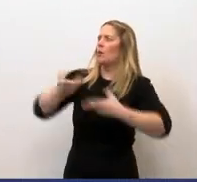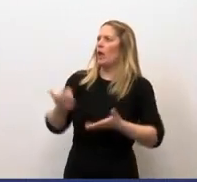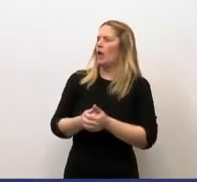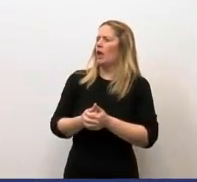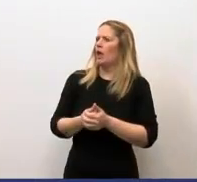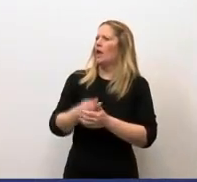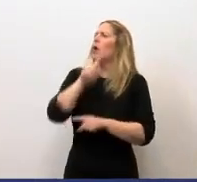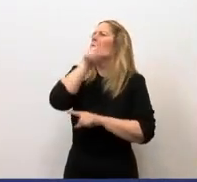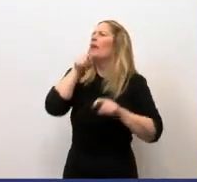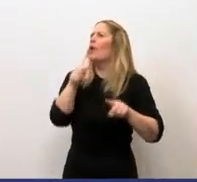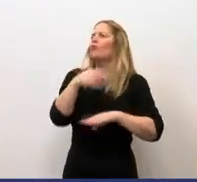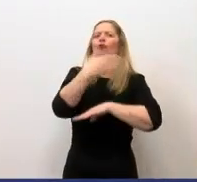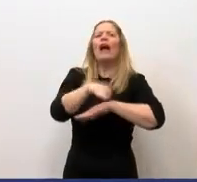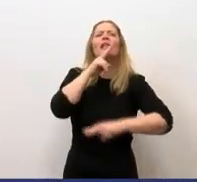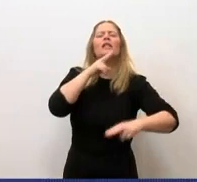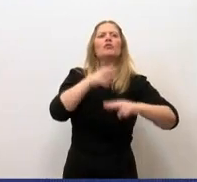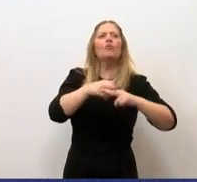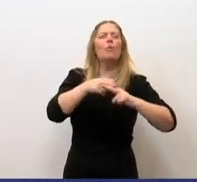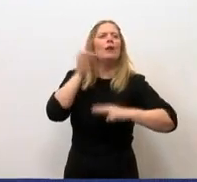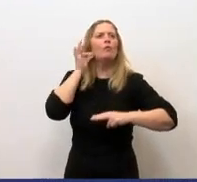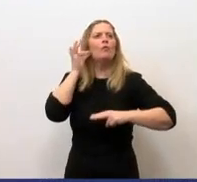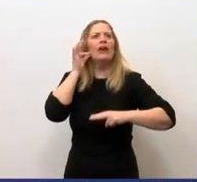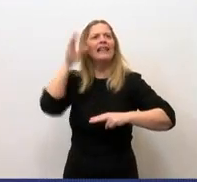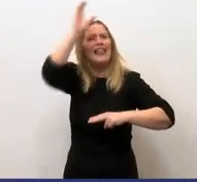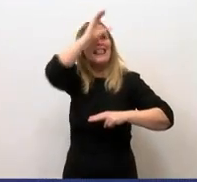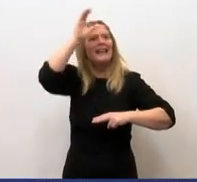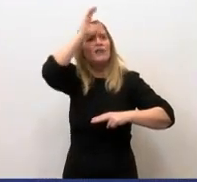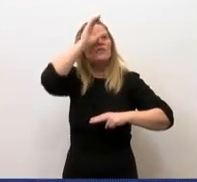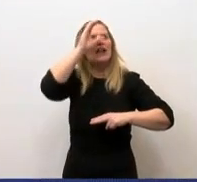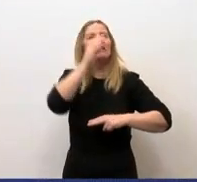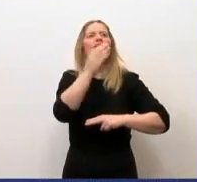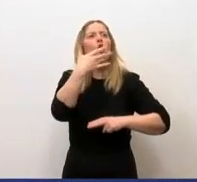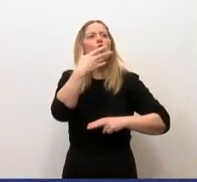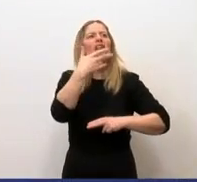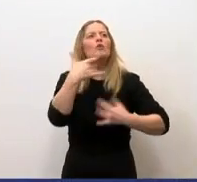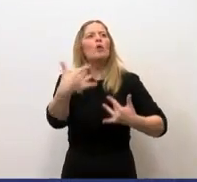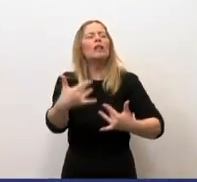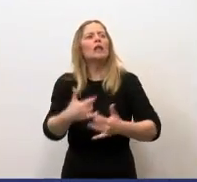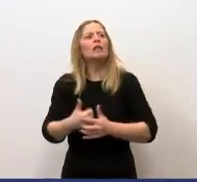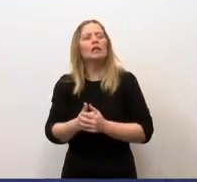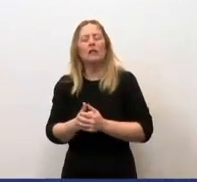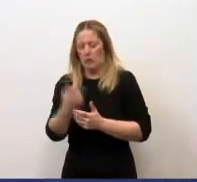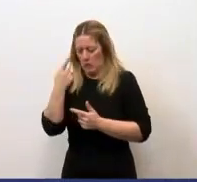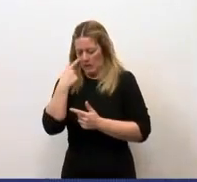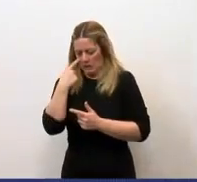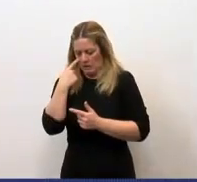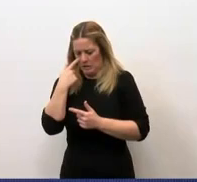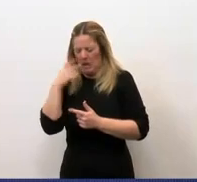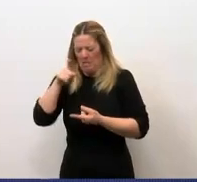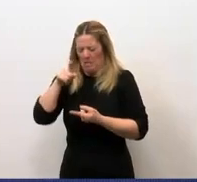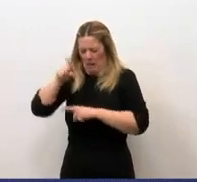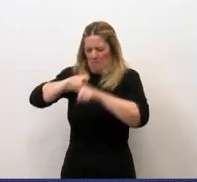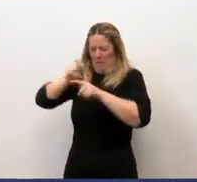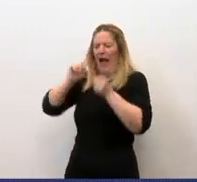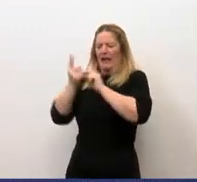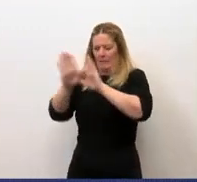¿Cuántas calles con nombres de mujeres científicas conocéis? Bueno, vamos al revés.